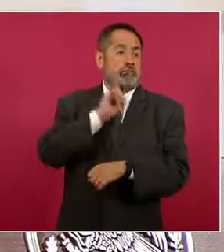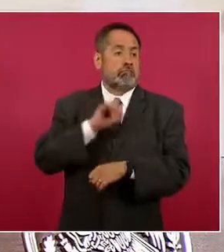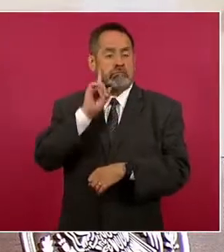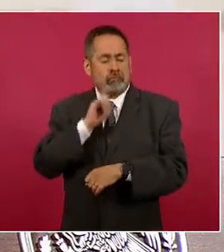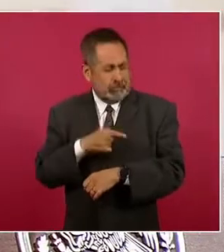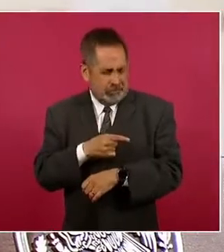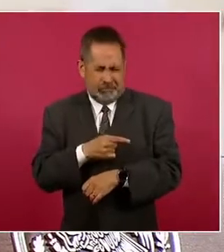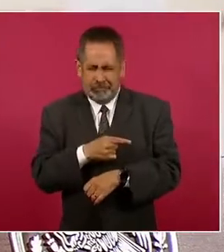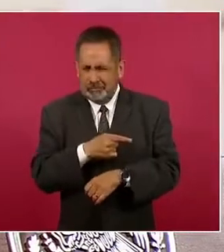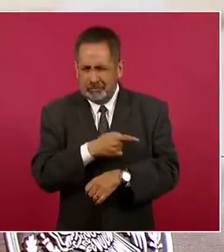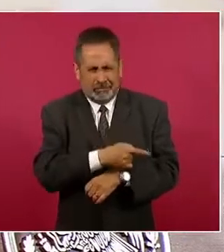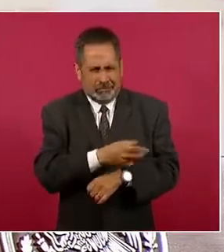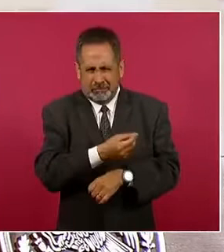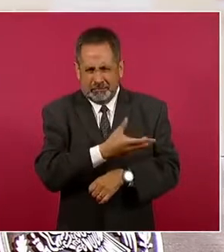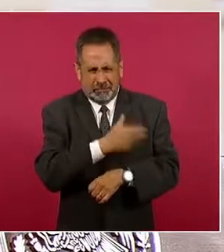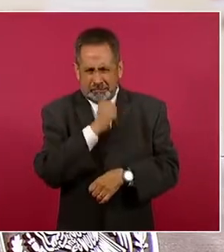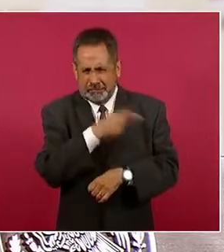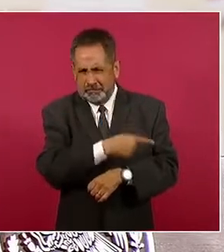causa